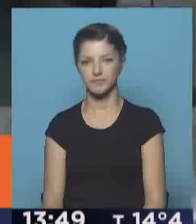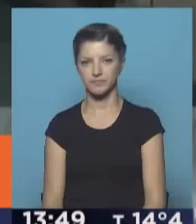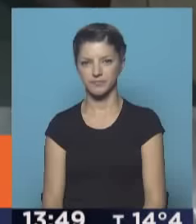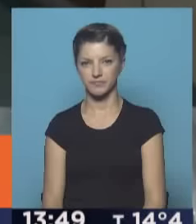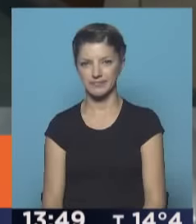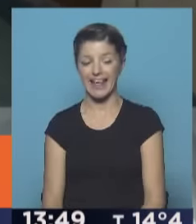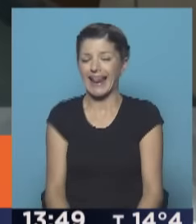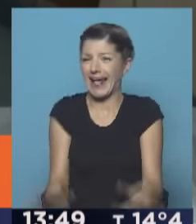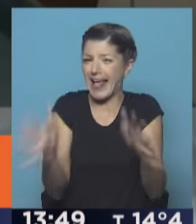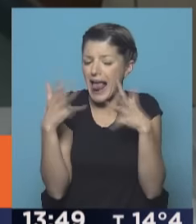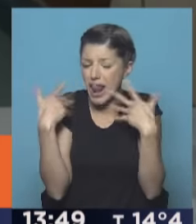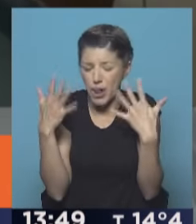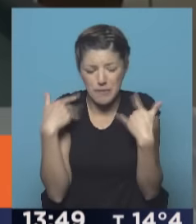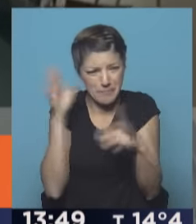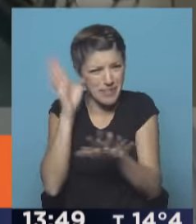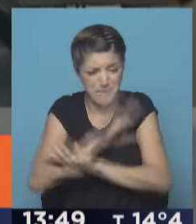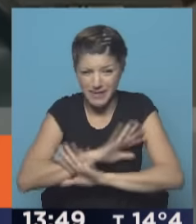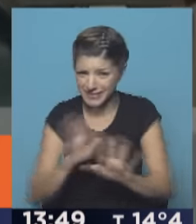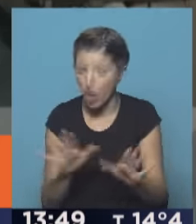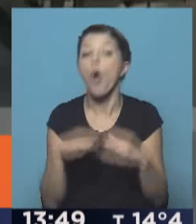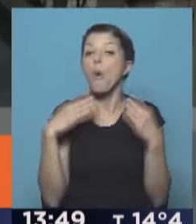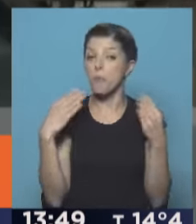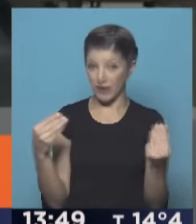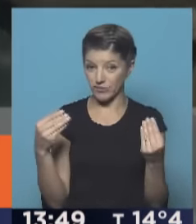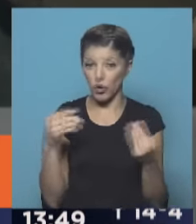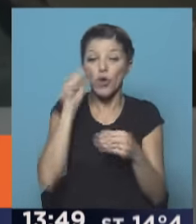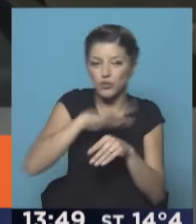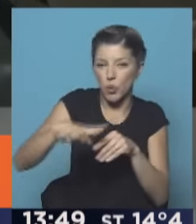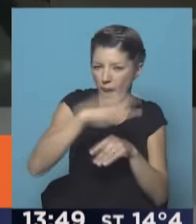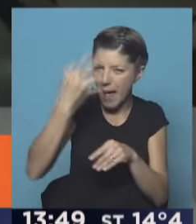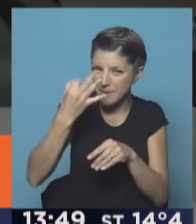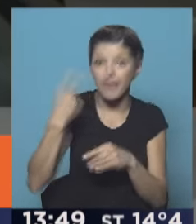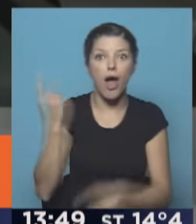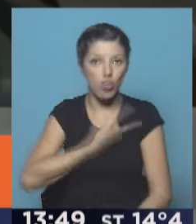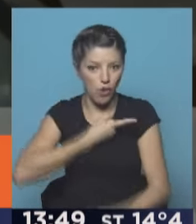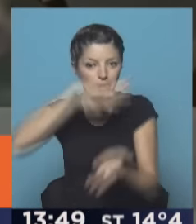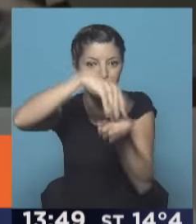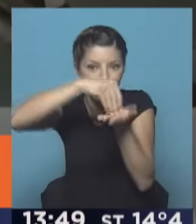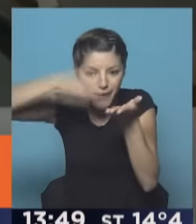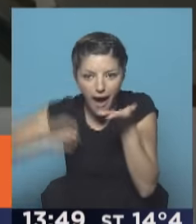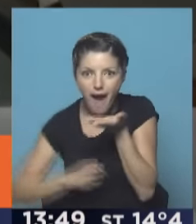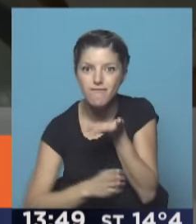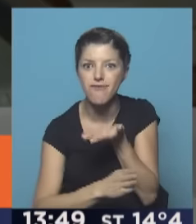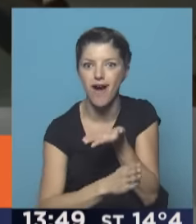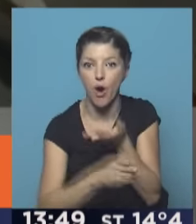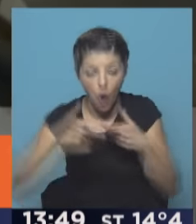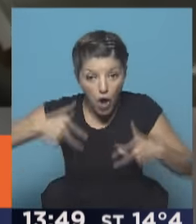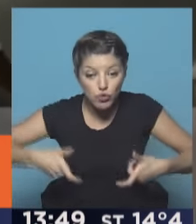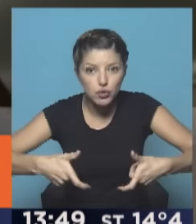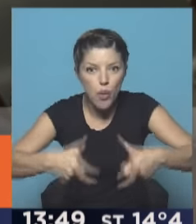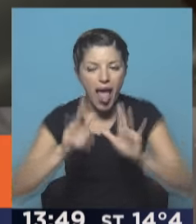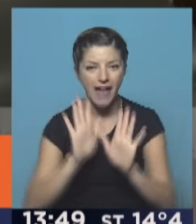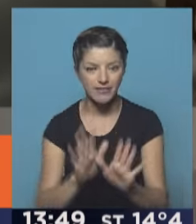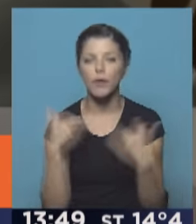El calor es insoportable, por eso la verdadera ciudad de Houston se encuentra aquí abajo, bajo tierra. Por estos túneles usted puede